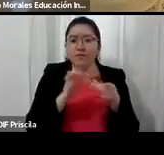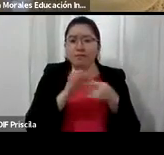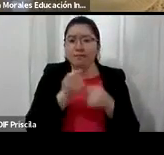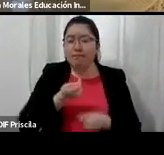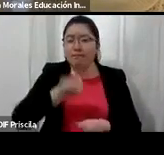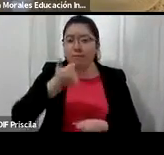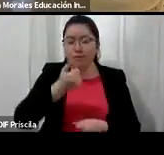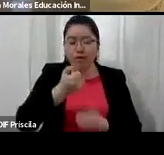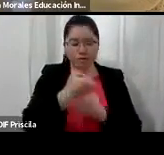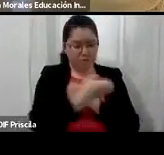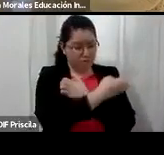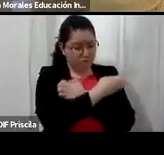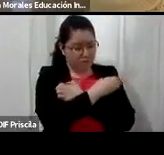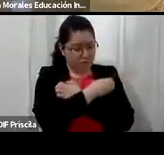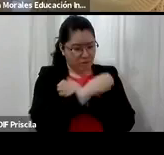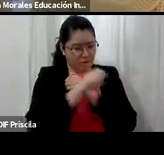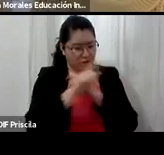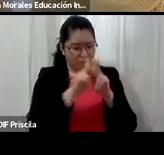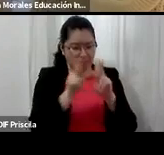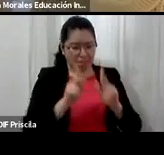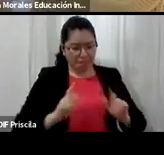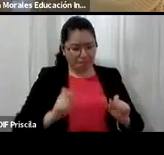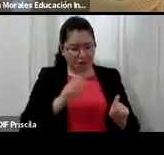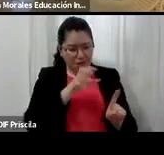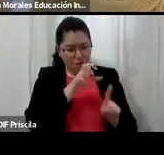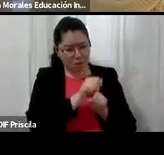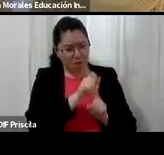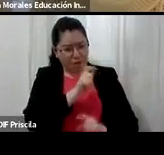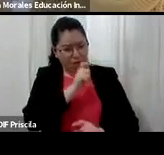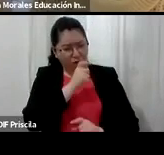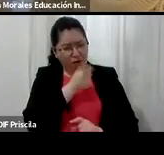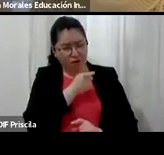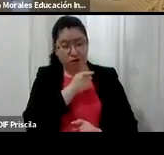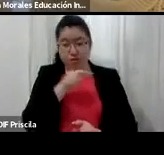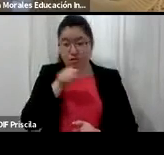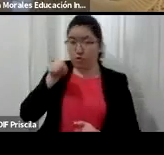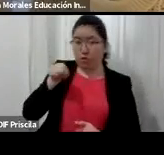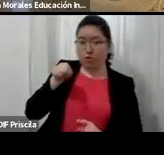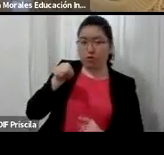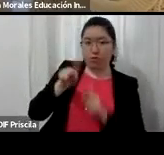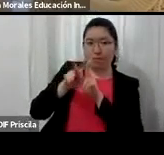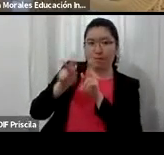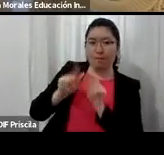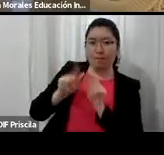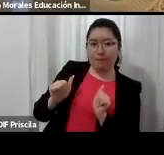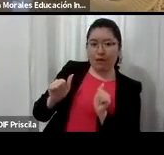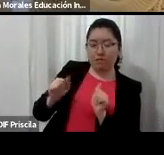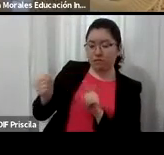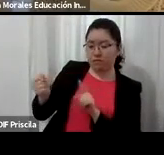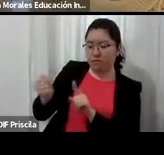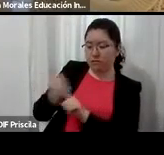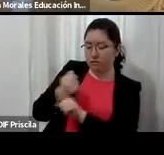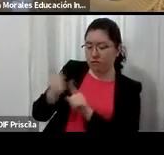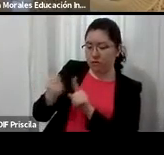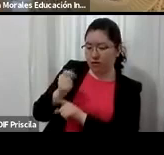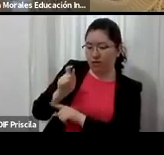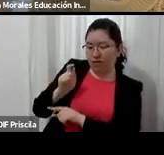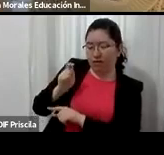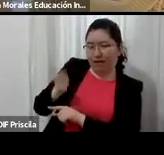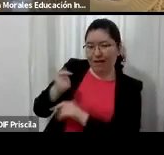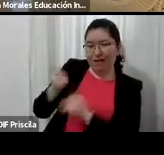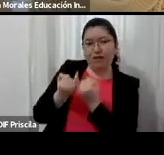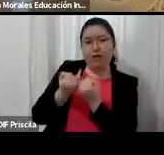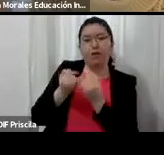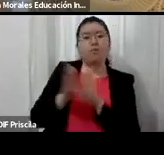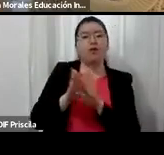paz, pero también qué entiendo por paz y violencia, porque si no, entonces como que estamos partiendo de, a lo mejor